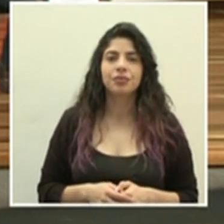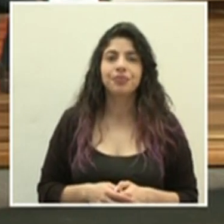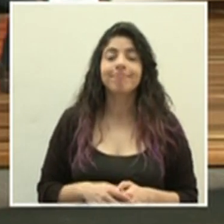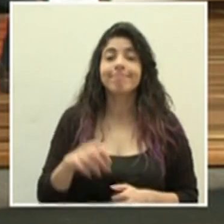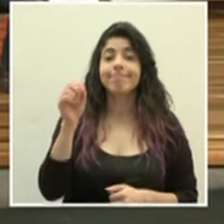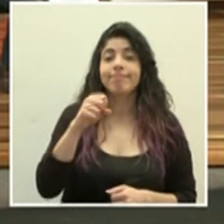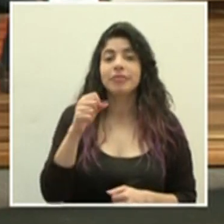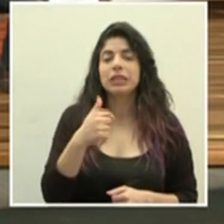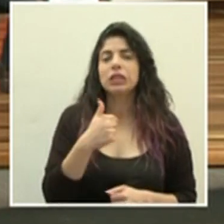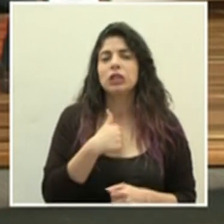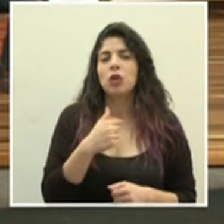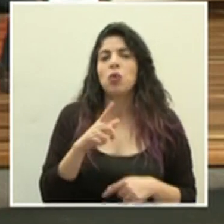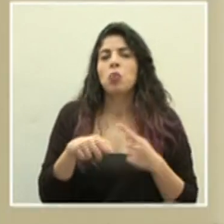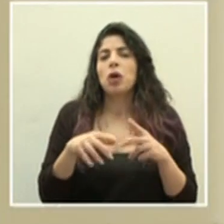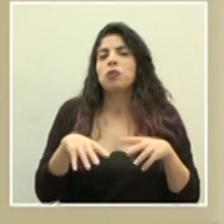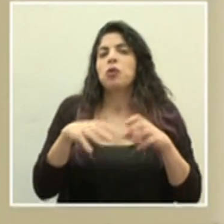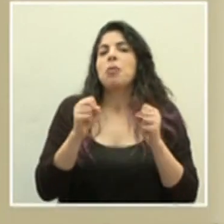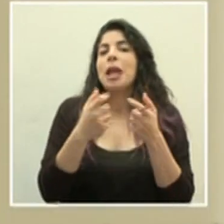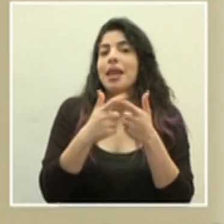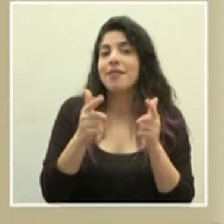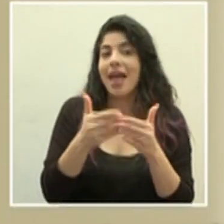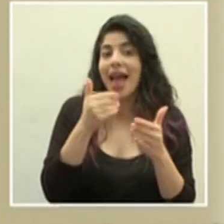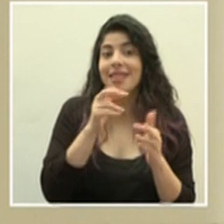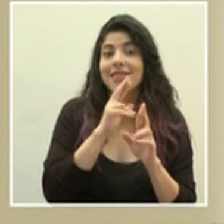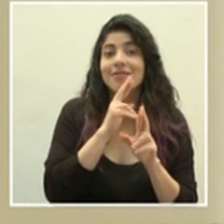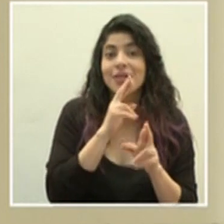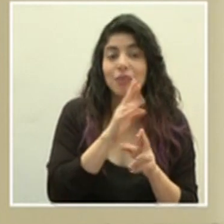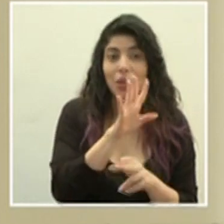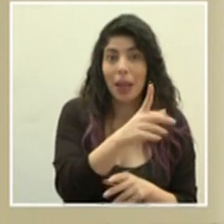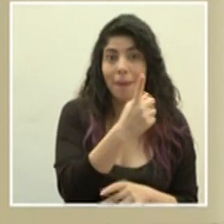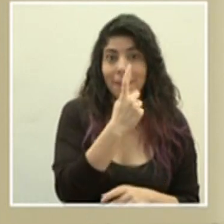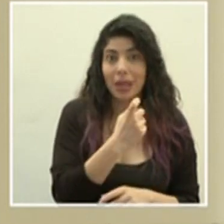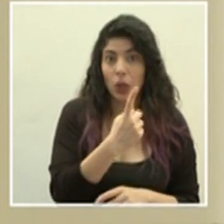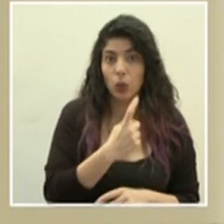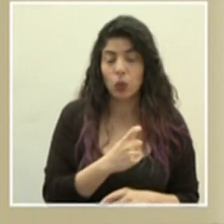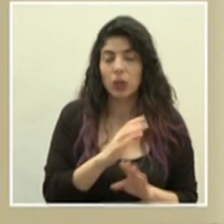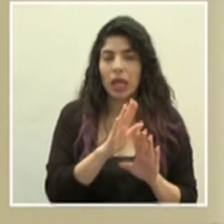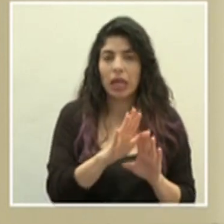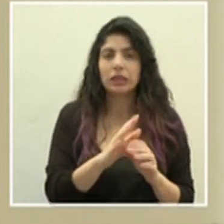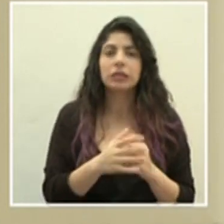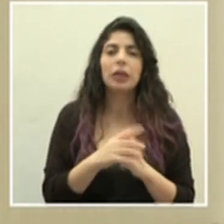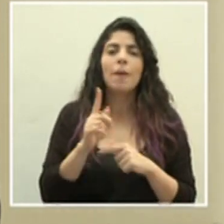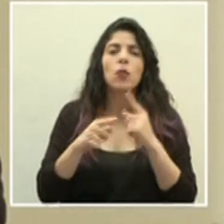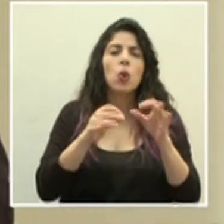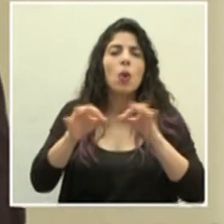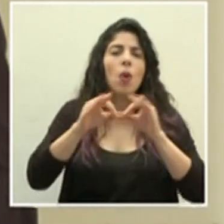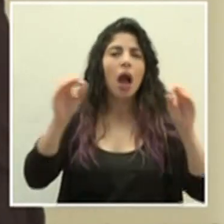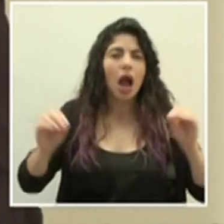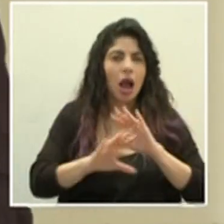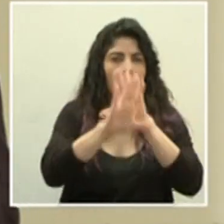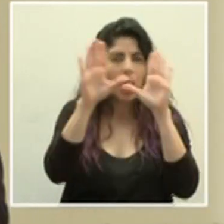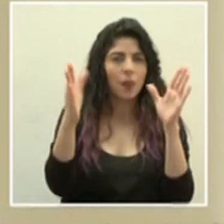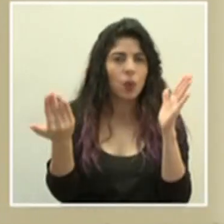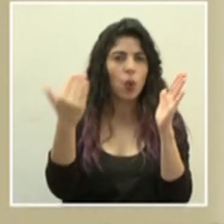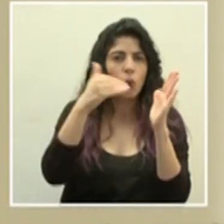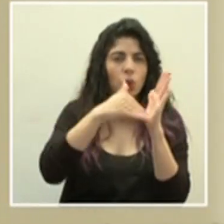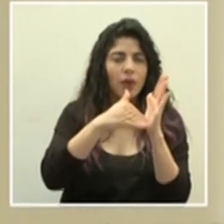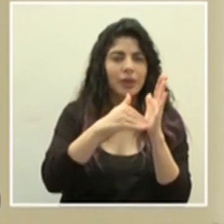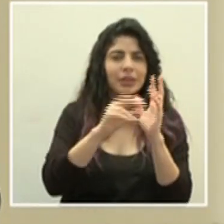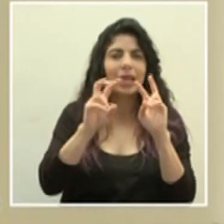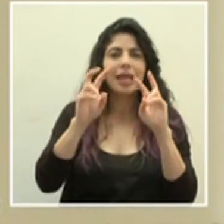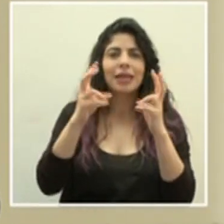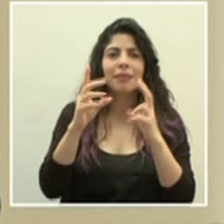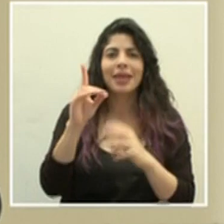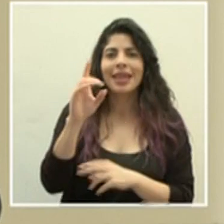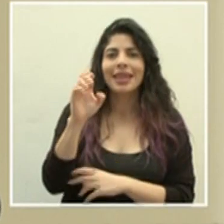Sí, me voy a permitir la libertad, antes de contestar sus preguntas, de aclarar de nuevo el asunto de